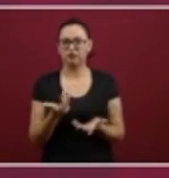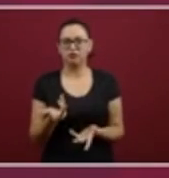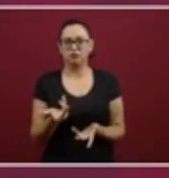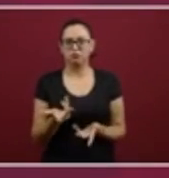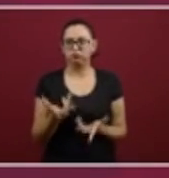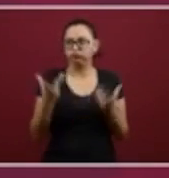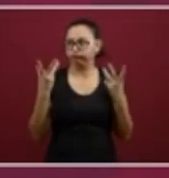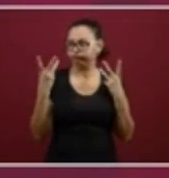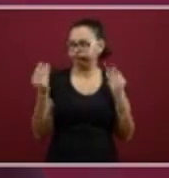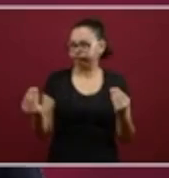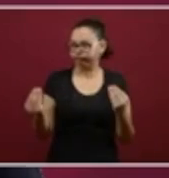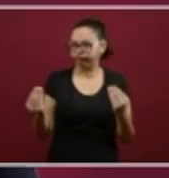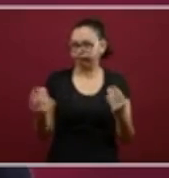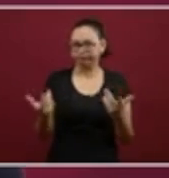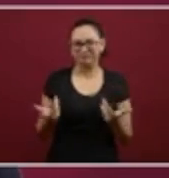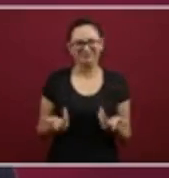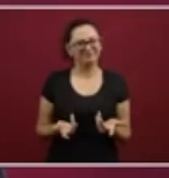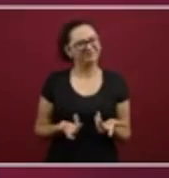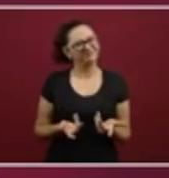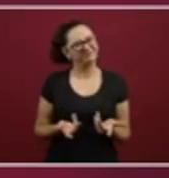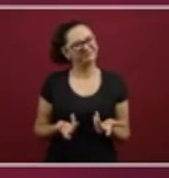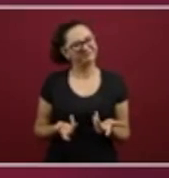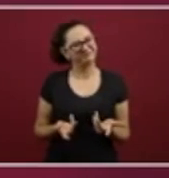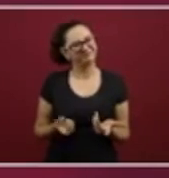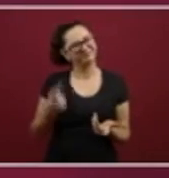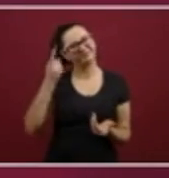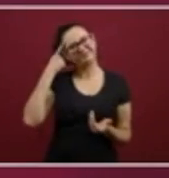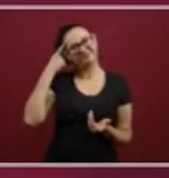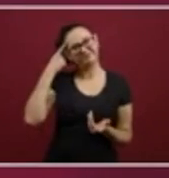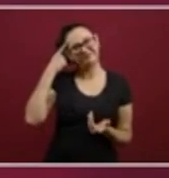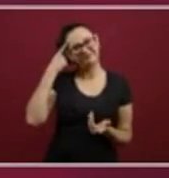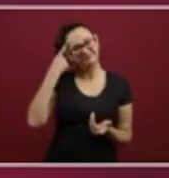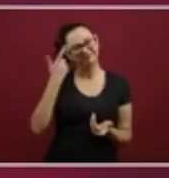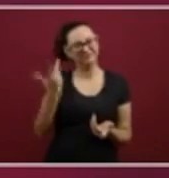Entonces, ese era el